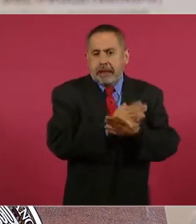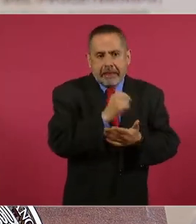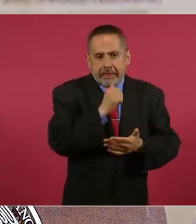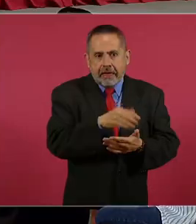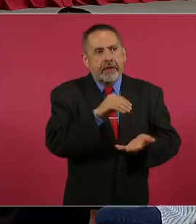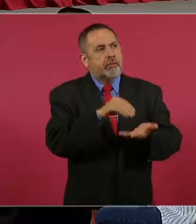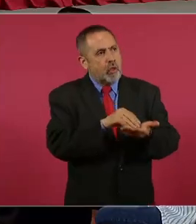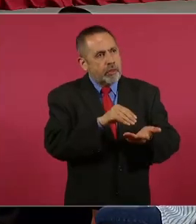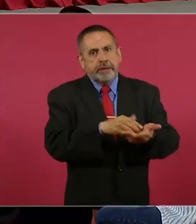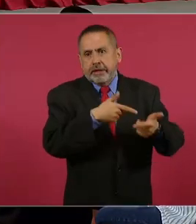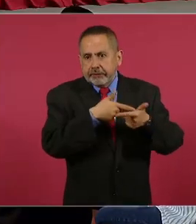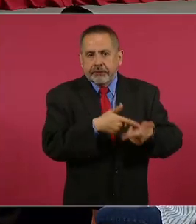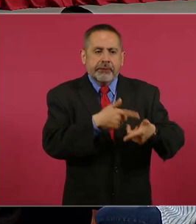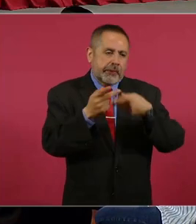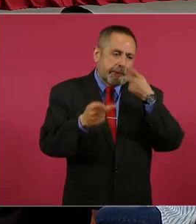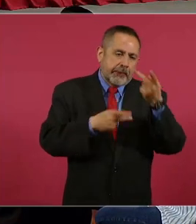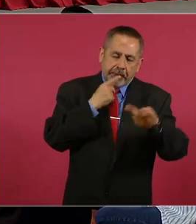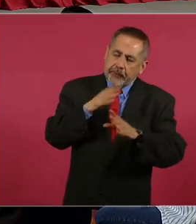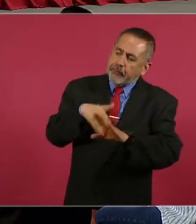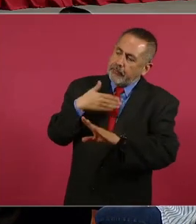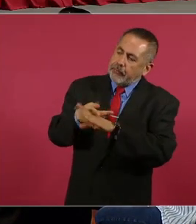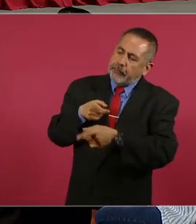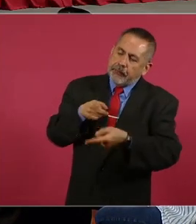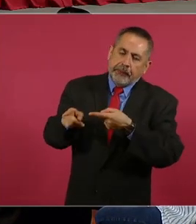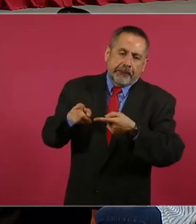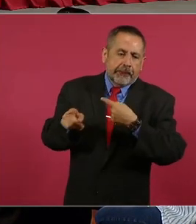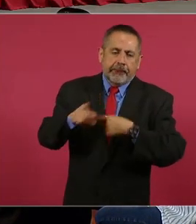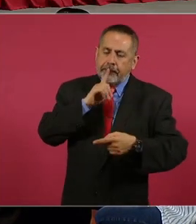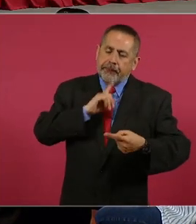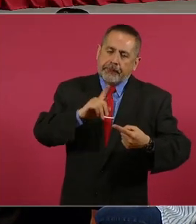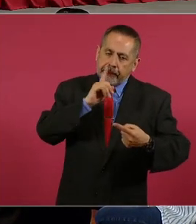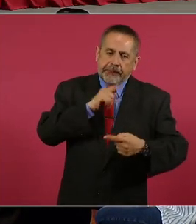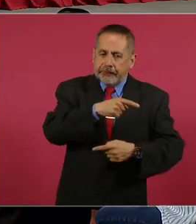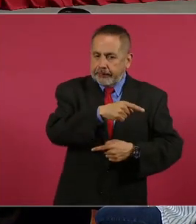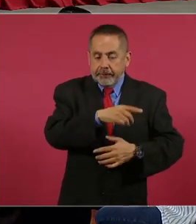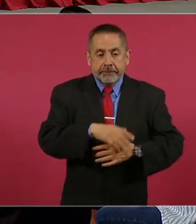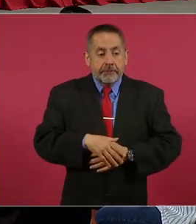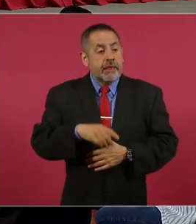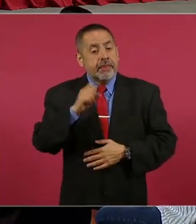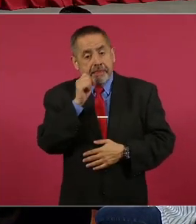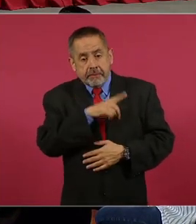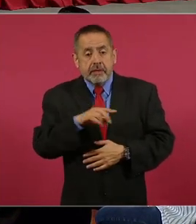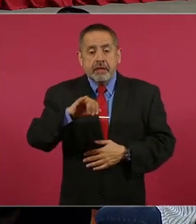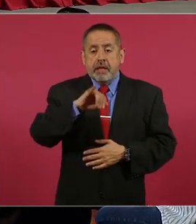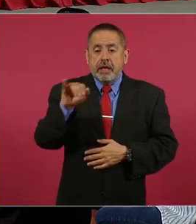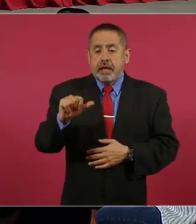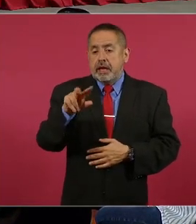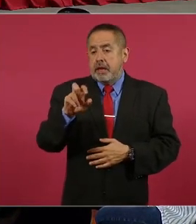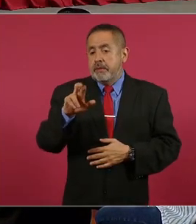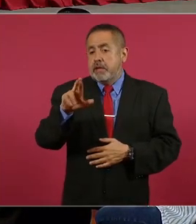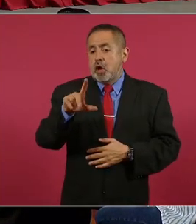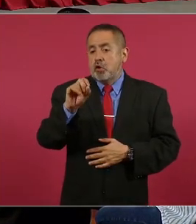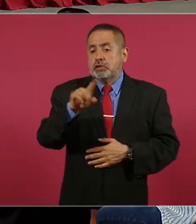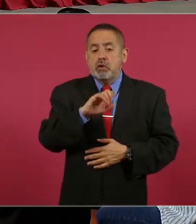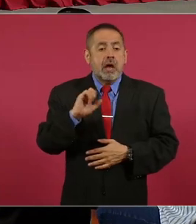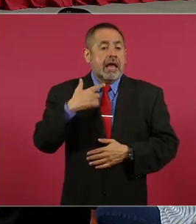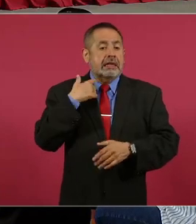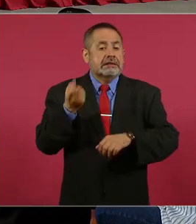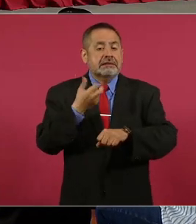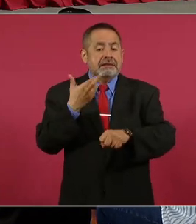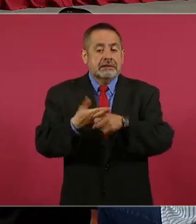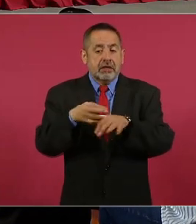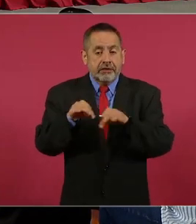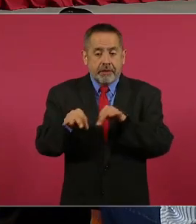insultar, denostar, atacar y mentir. Pero también Javier Lozano es el exsecretario de Trabajo